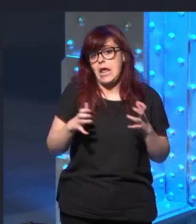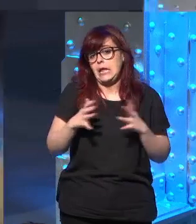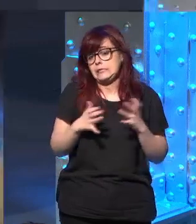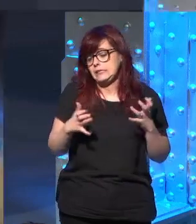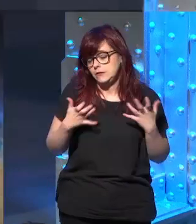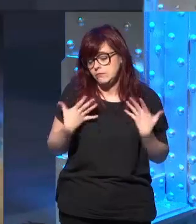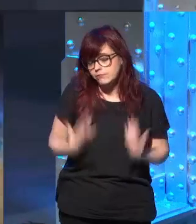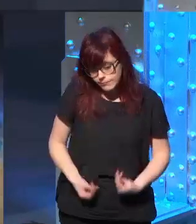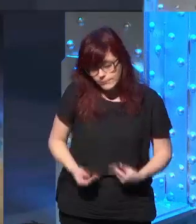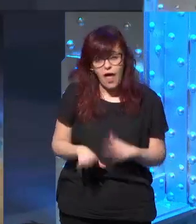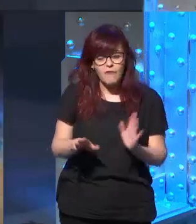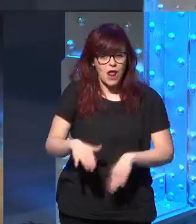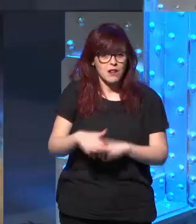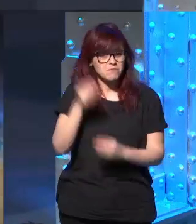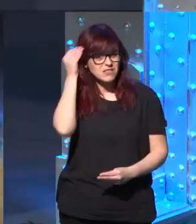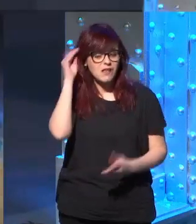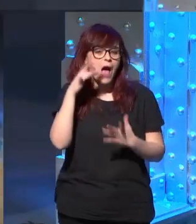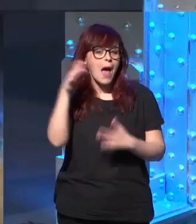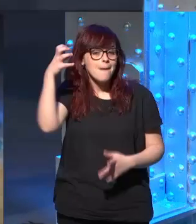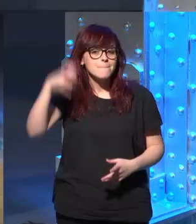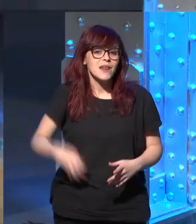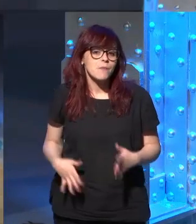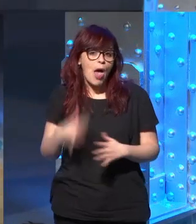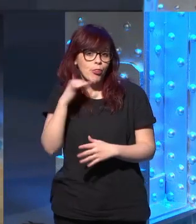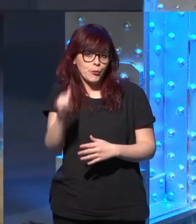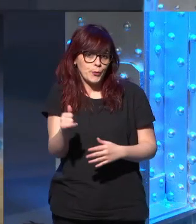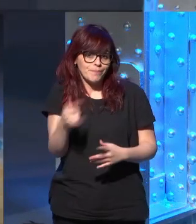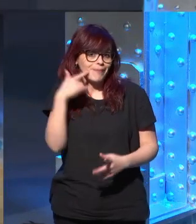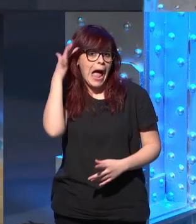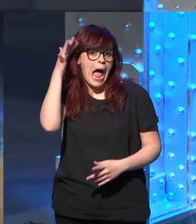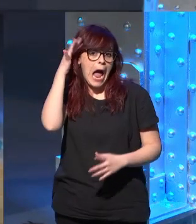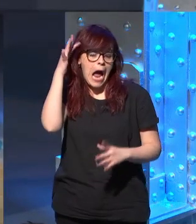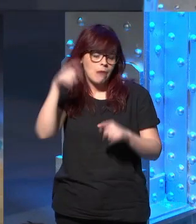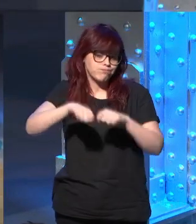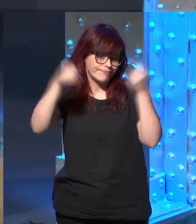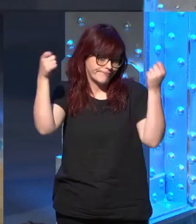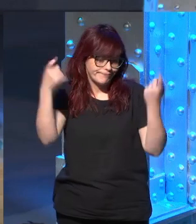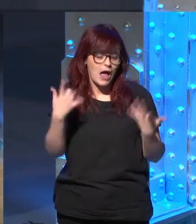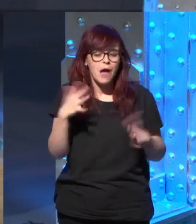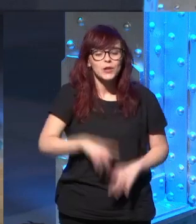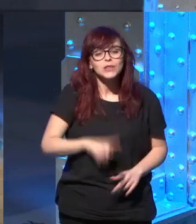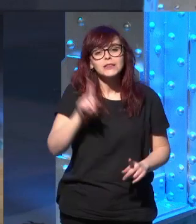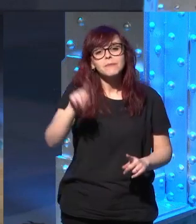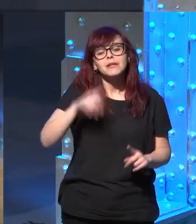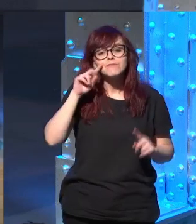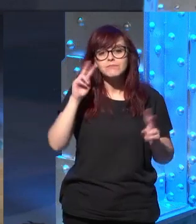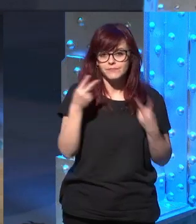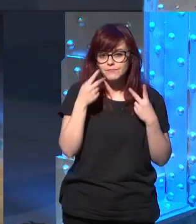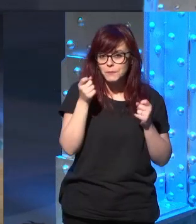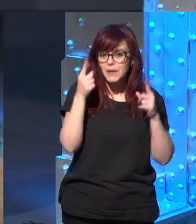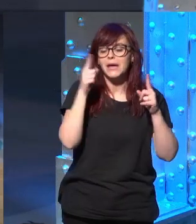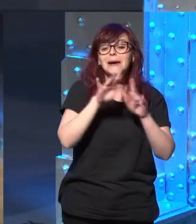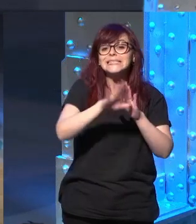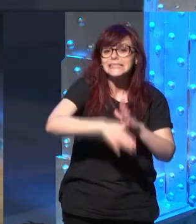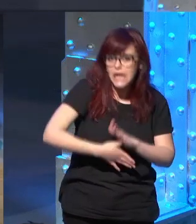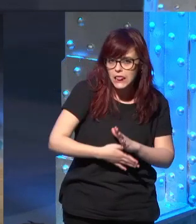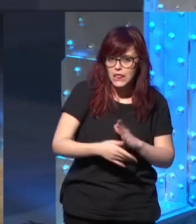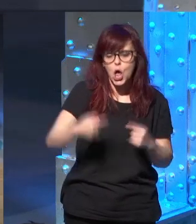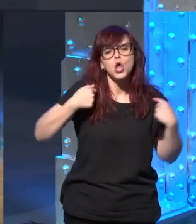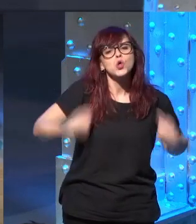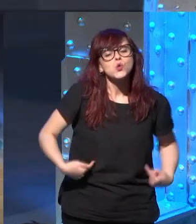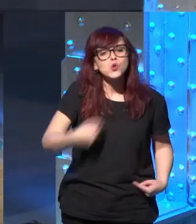perdiendo. Entonces dejé de creer en príncipes azules. Y bueno, me di cuenta también, pero eso me di cuenta más tarde, de que